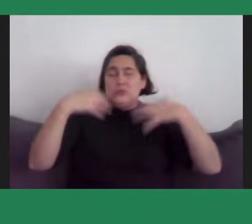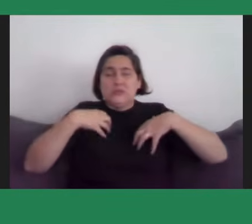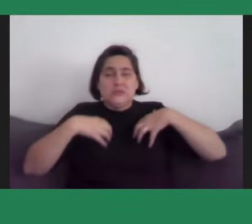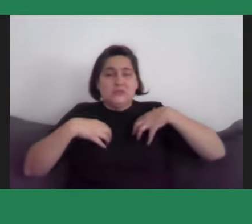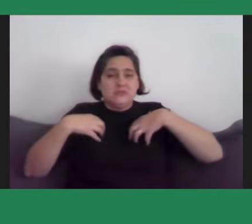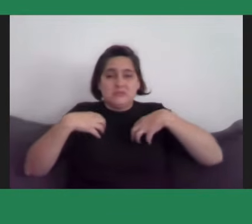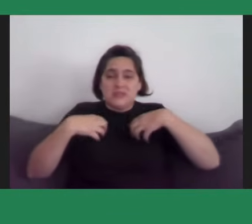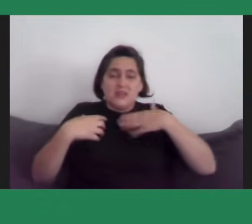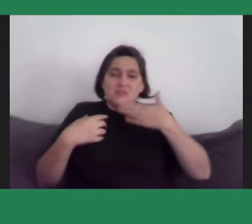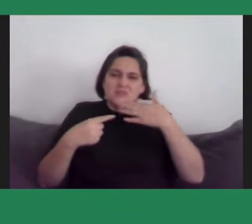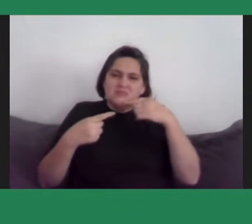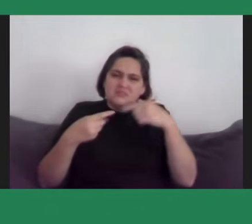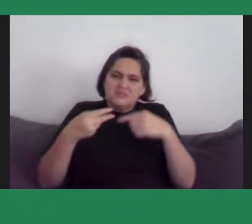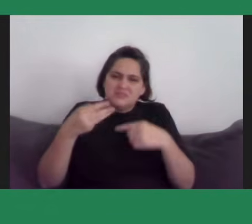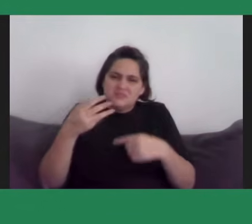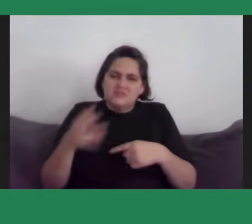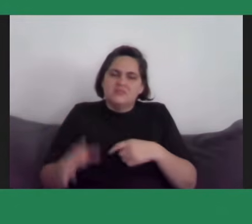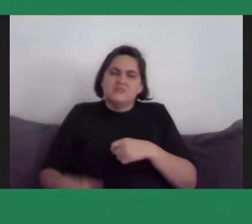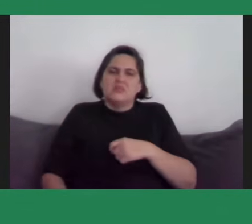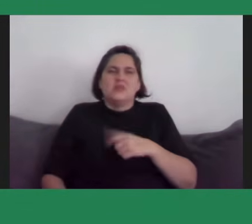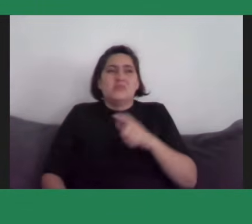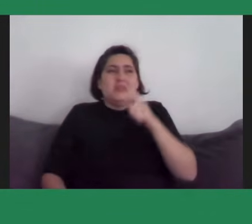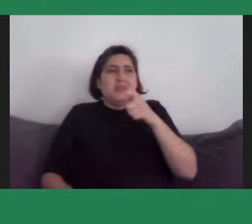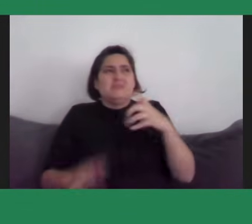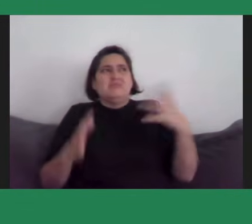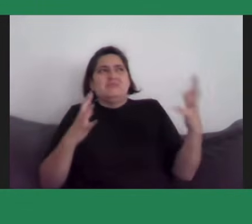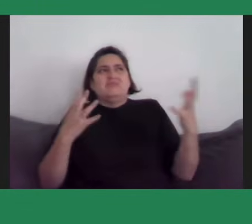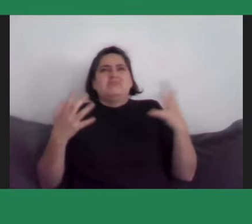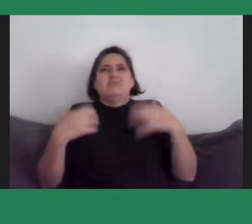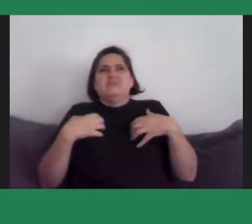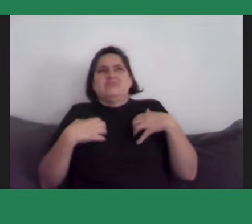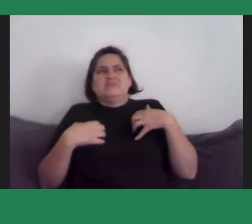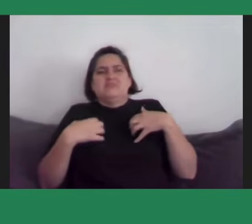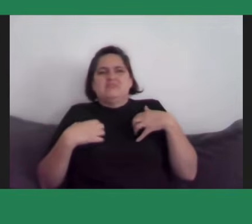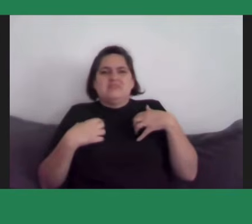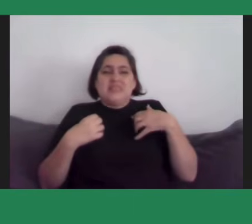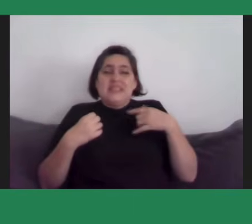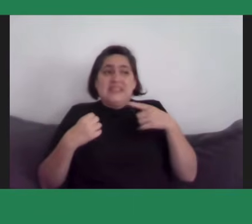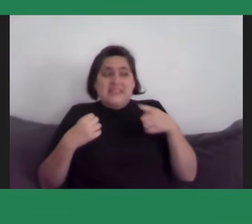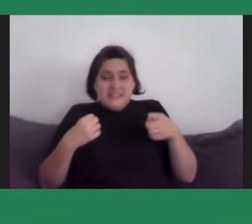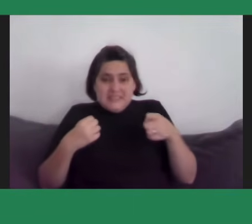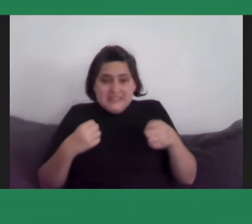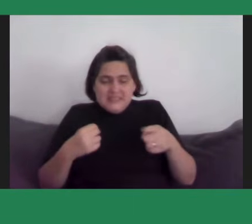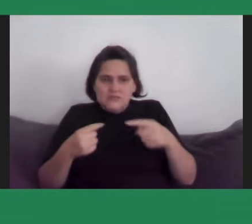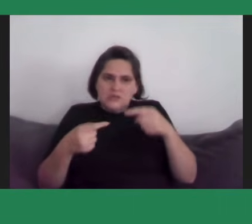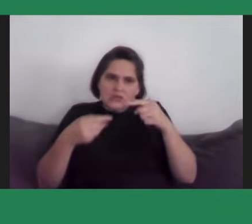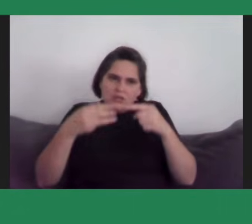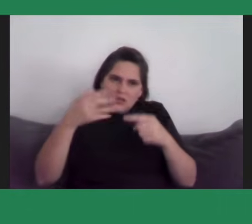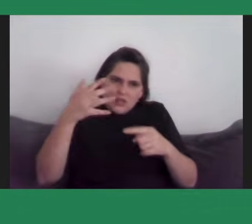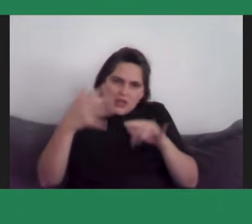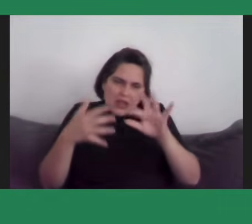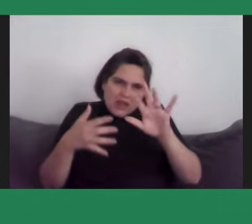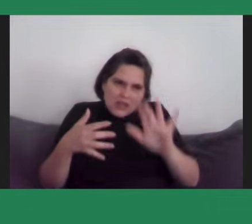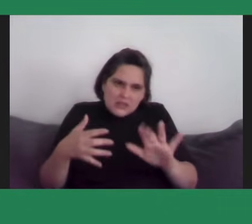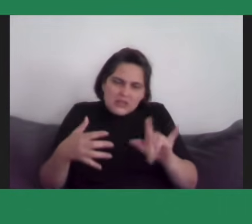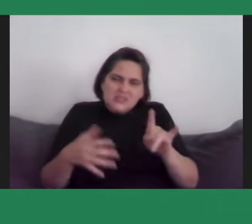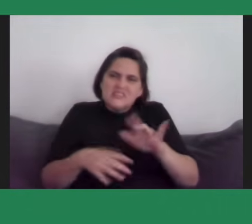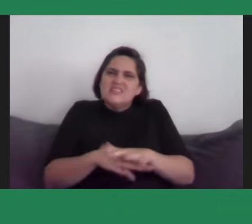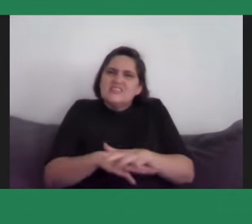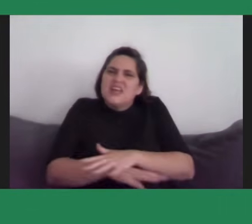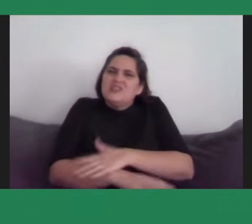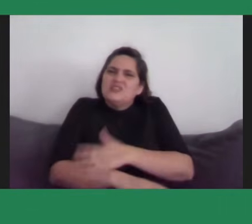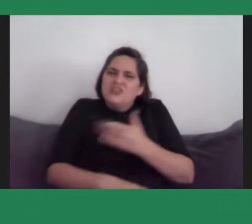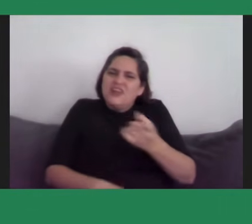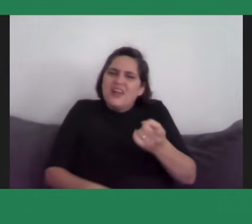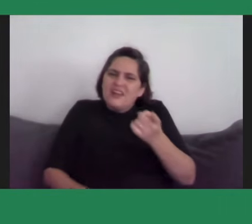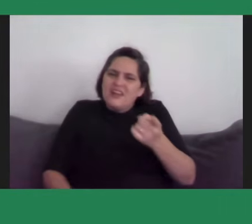etcétera. La muchedumbre, eh, todas estas características también sensoriales que son muy, muy, y